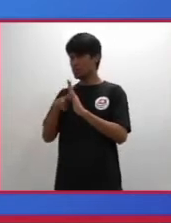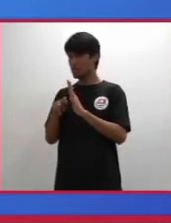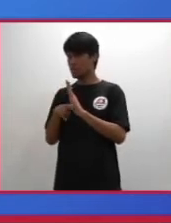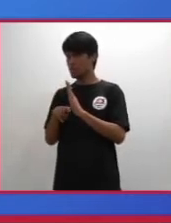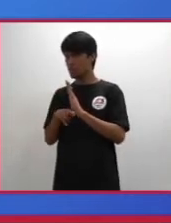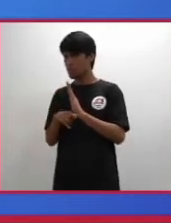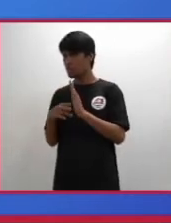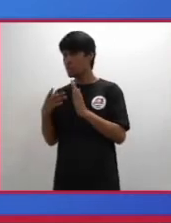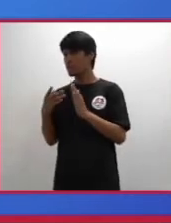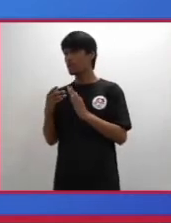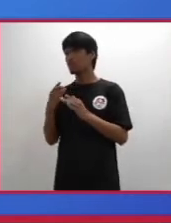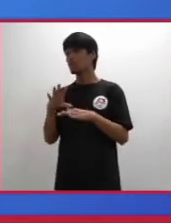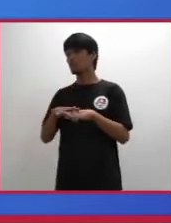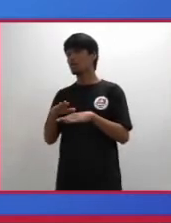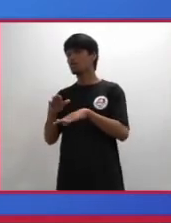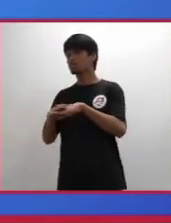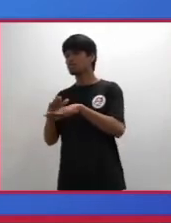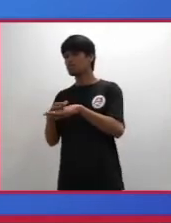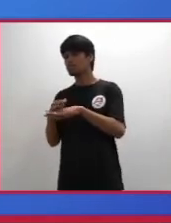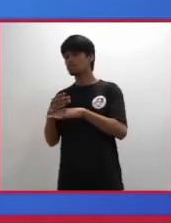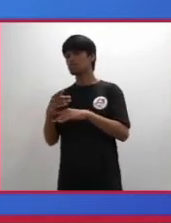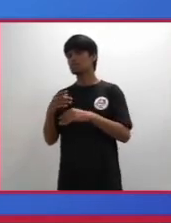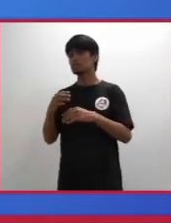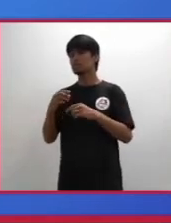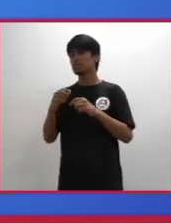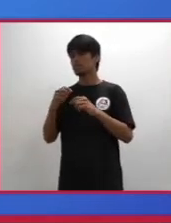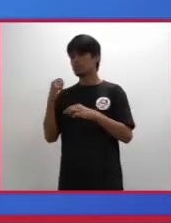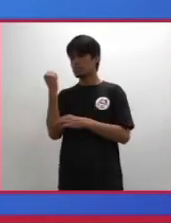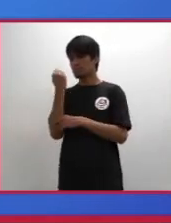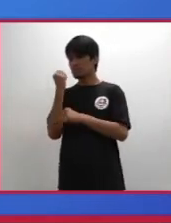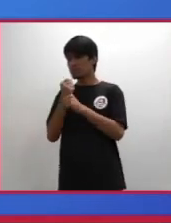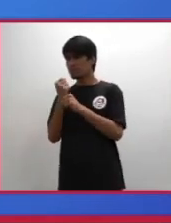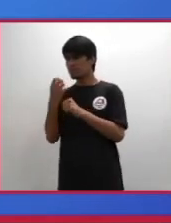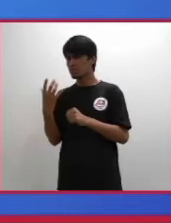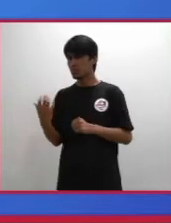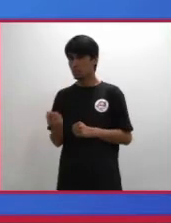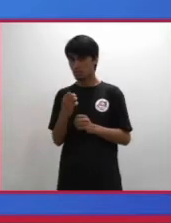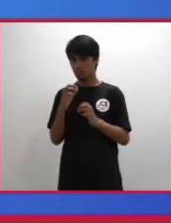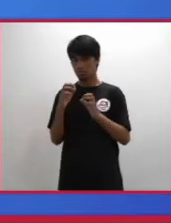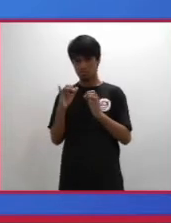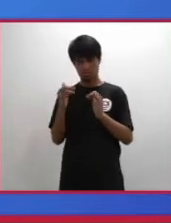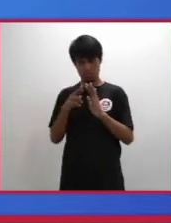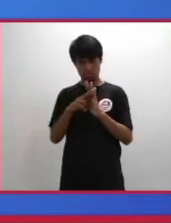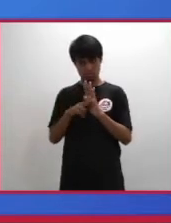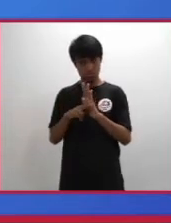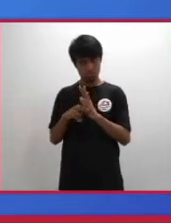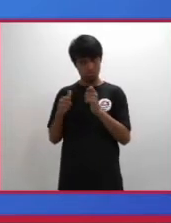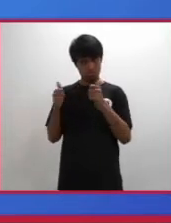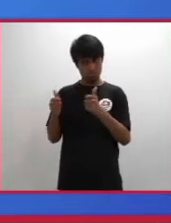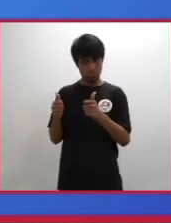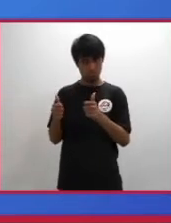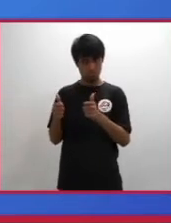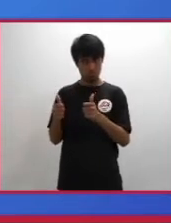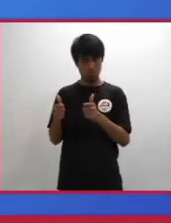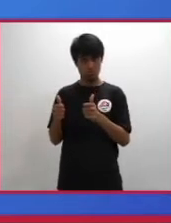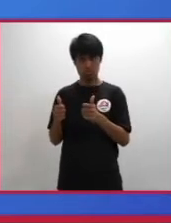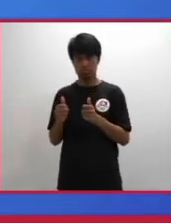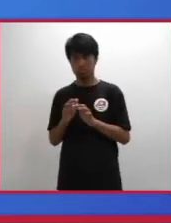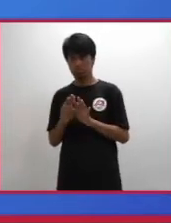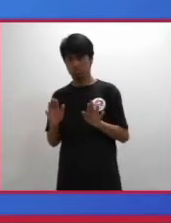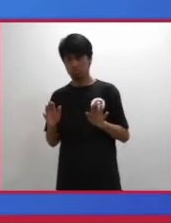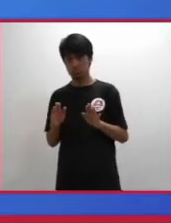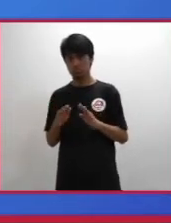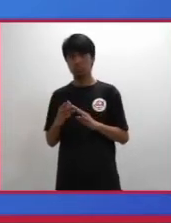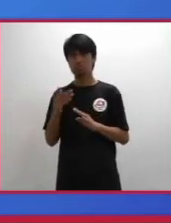o el plan de trabajo original fue suficiente. Si fue